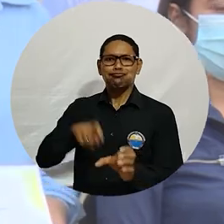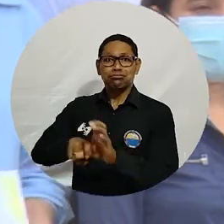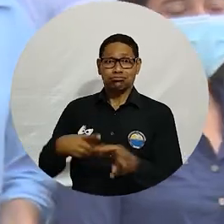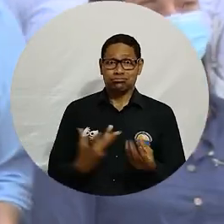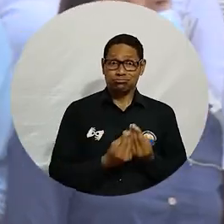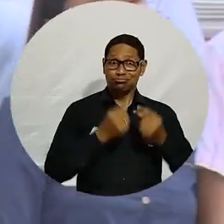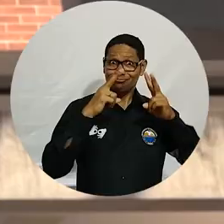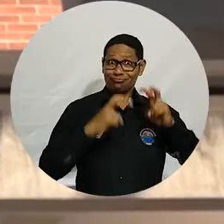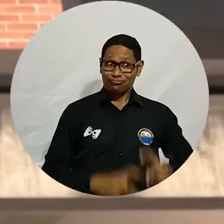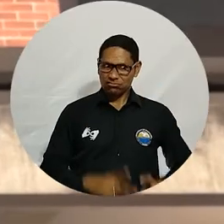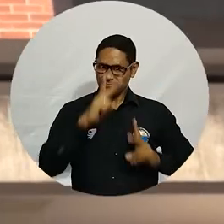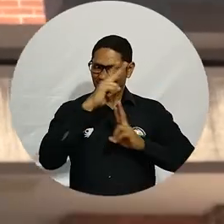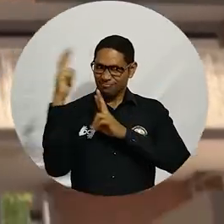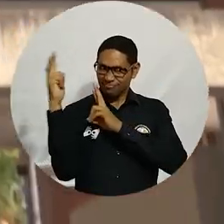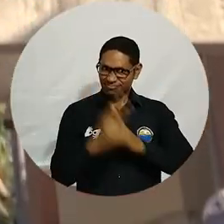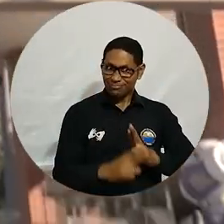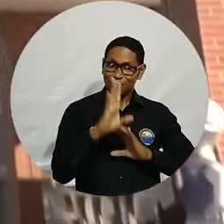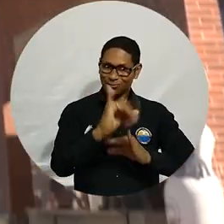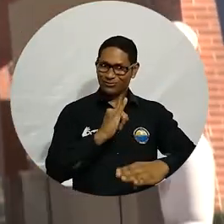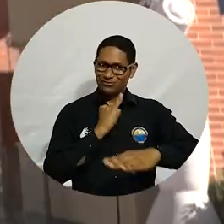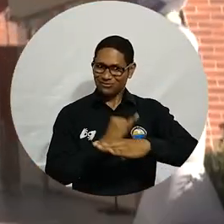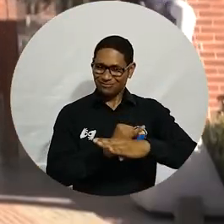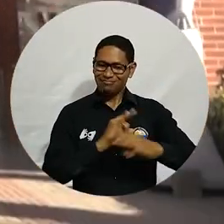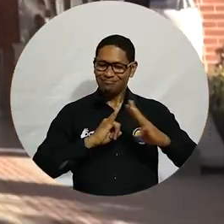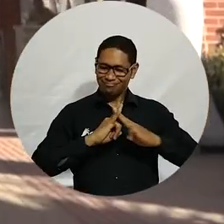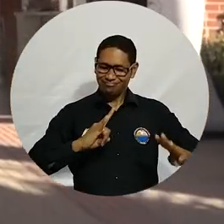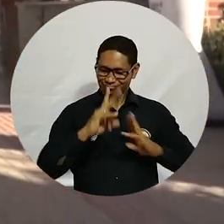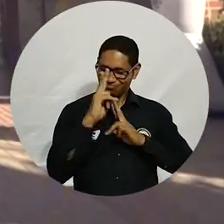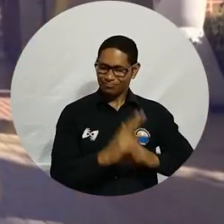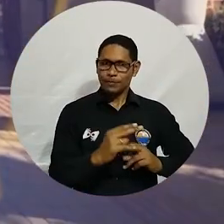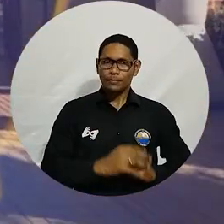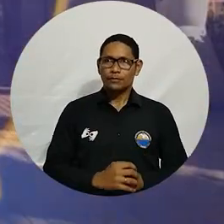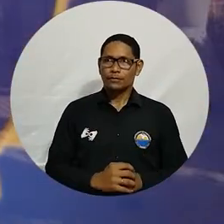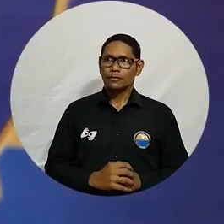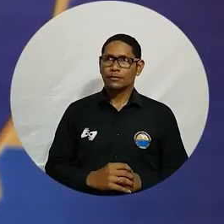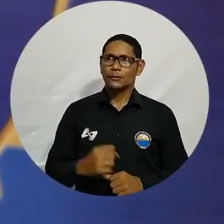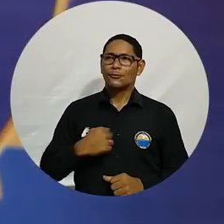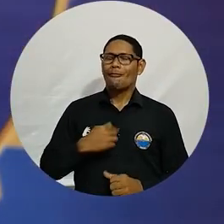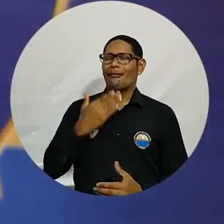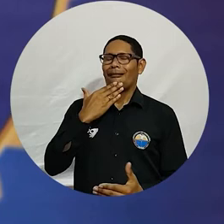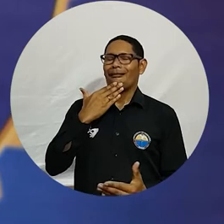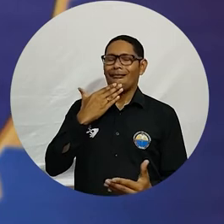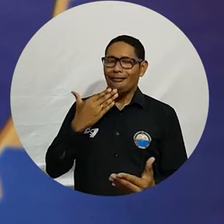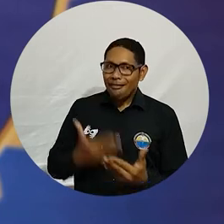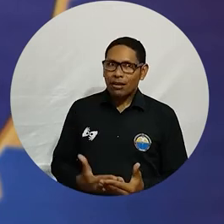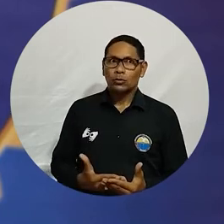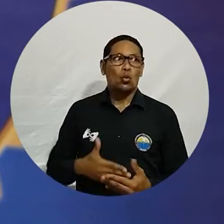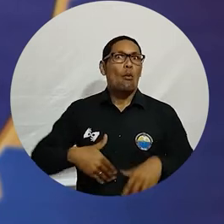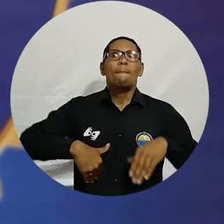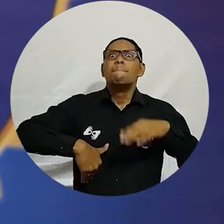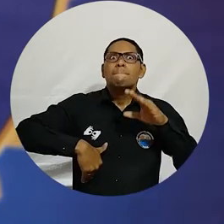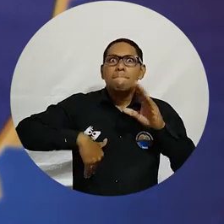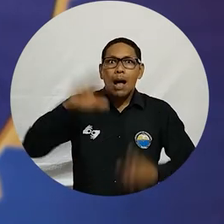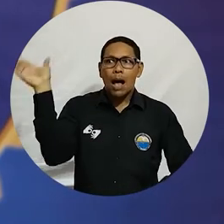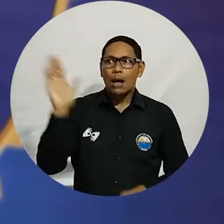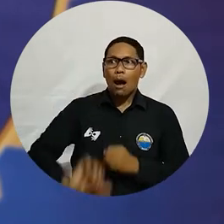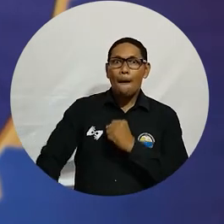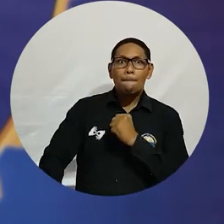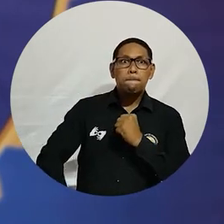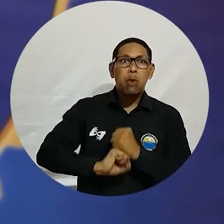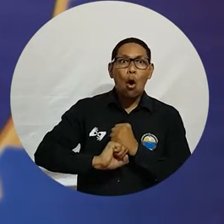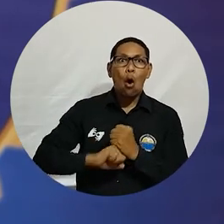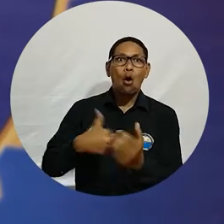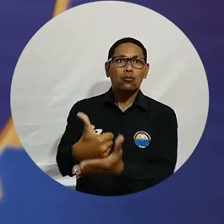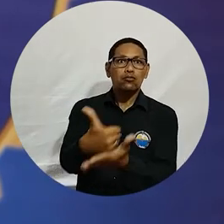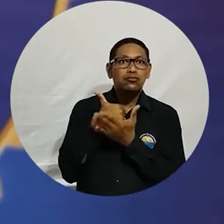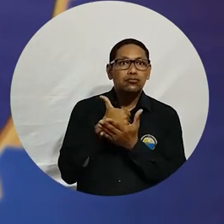grupos de investigación reconocidos institucionalmente. Más que agradecida porque el apoyo contribuye pues